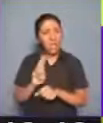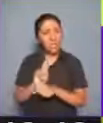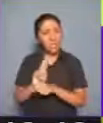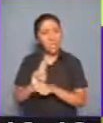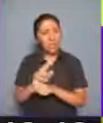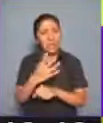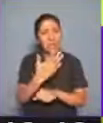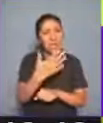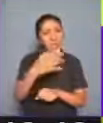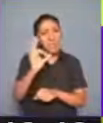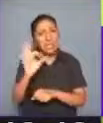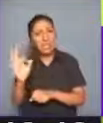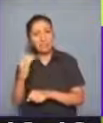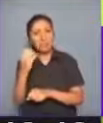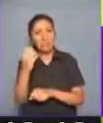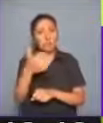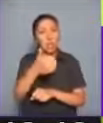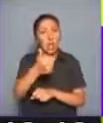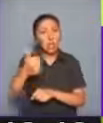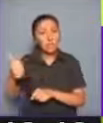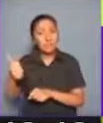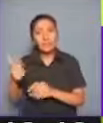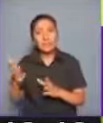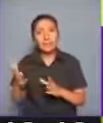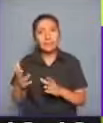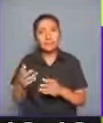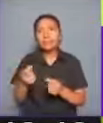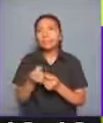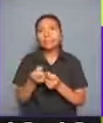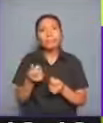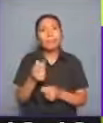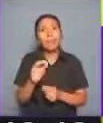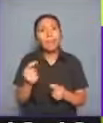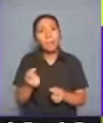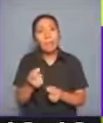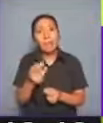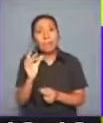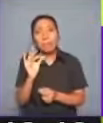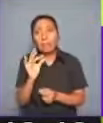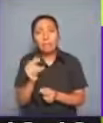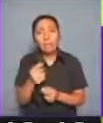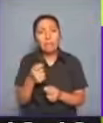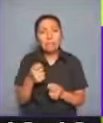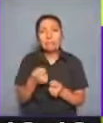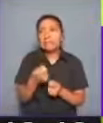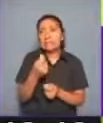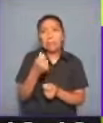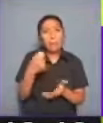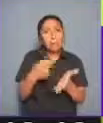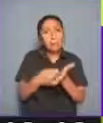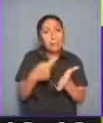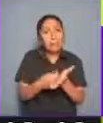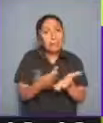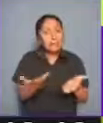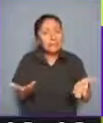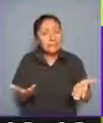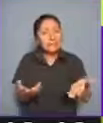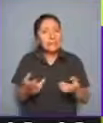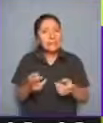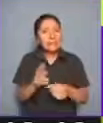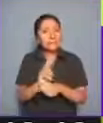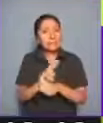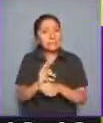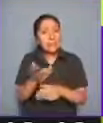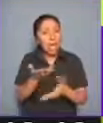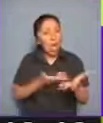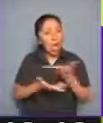500 600 nosotros no tenemos apenas estamos estirando como chicle la platita para llegar a fin de mes el Remis se está haciendo como una especie